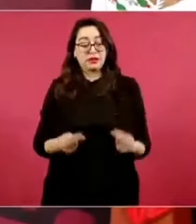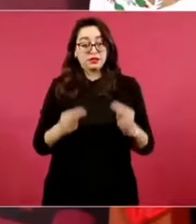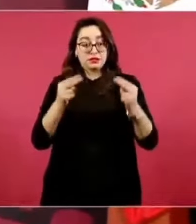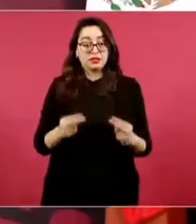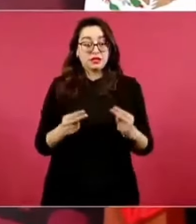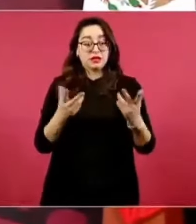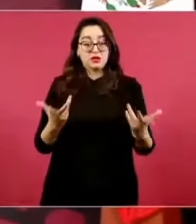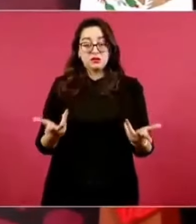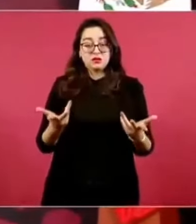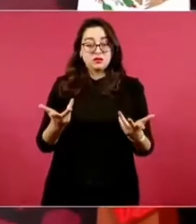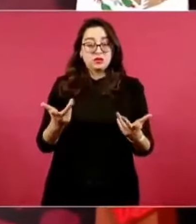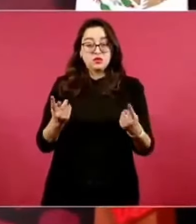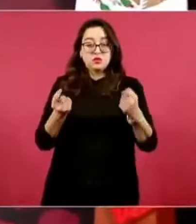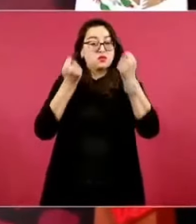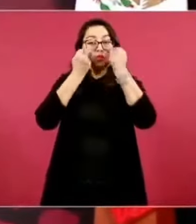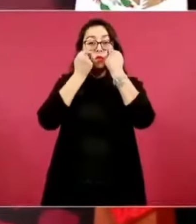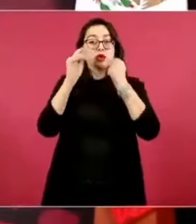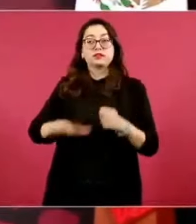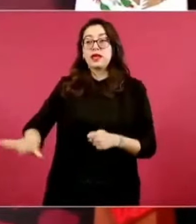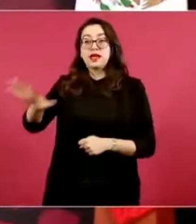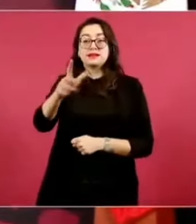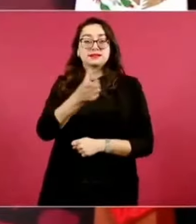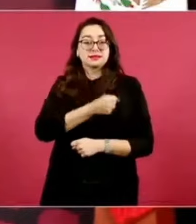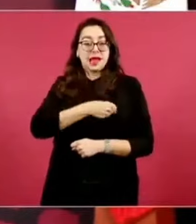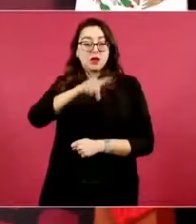la salud del